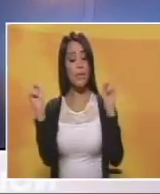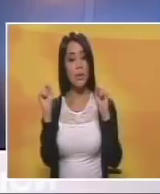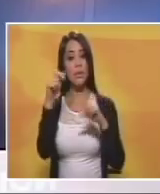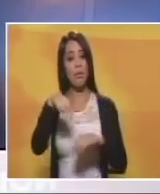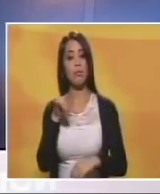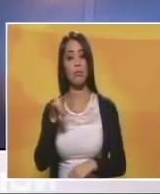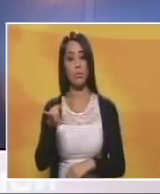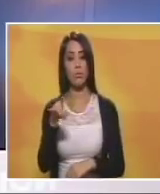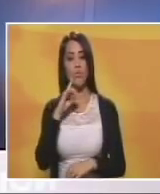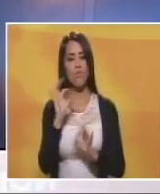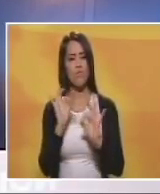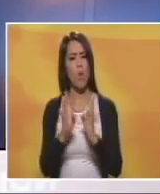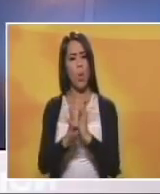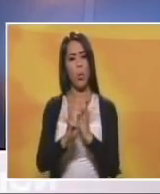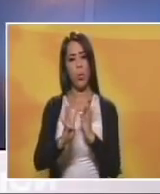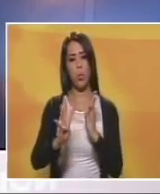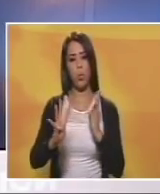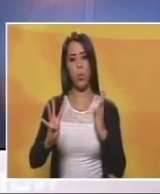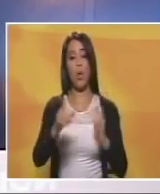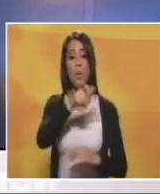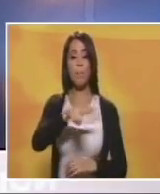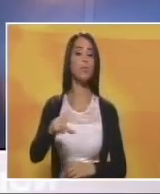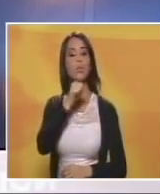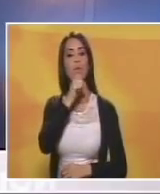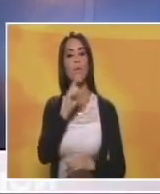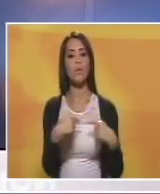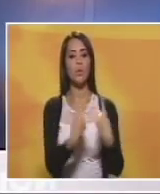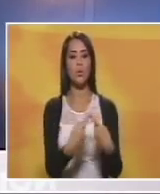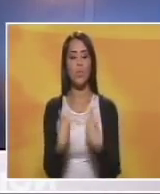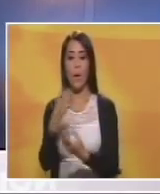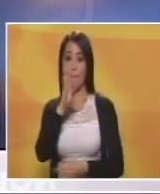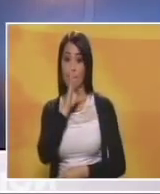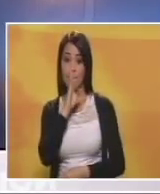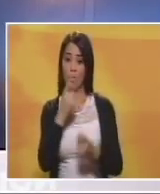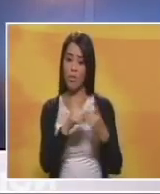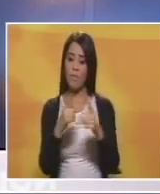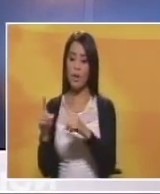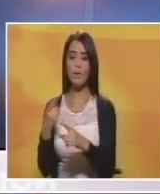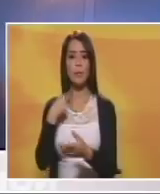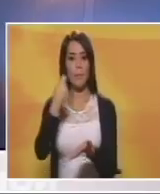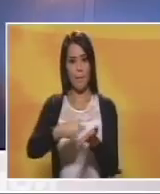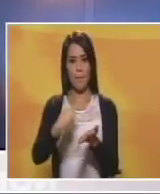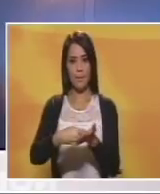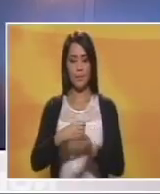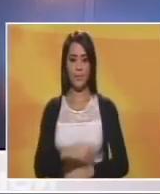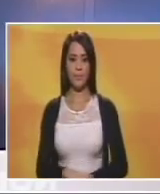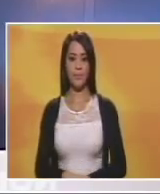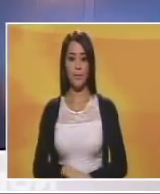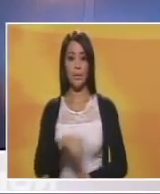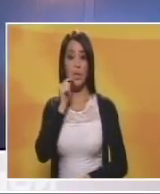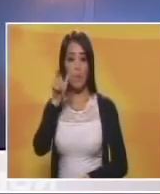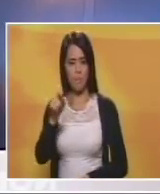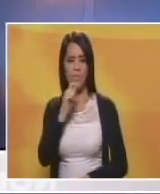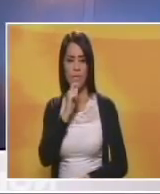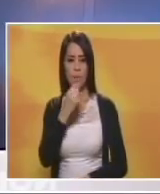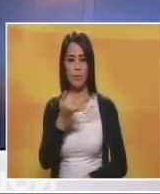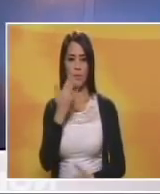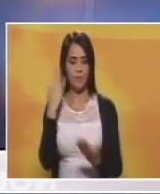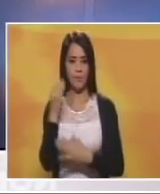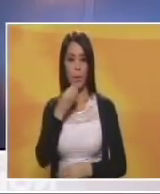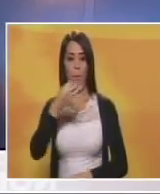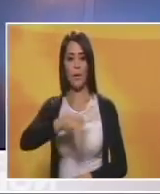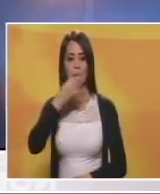este lunes se han registrado colas de pensionados y jubilados en diferentes entidades bancarias para el cobro de sus beneficios. Santiago Gutiérrez nos trae más información. Muy